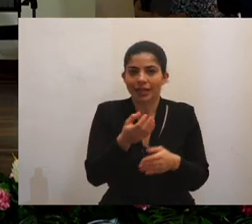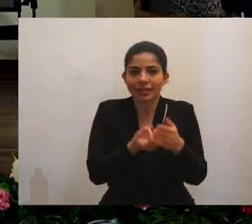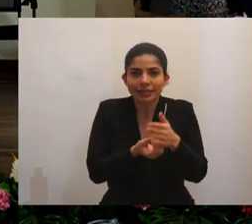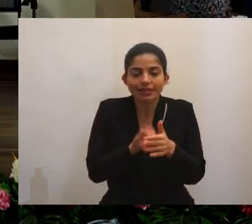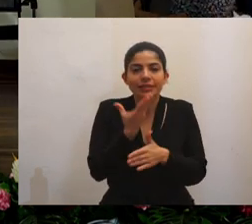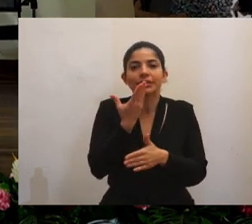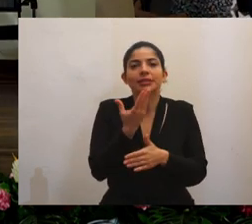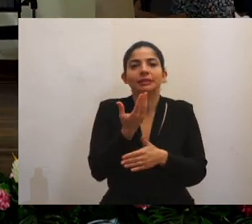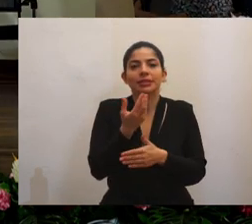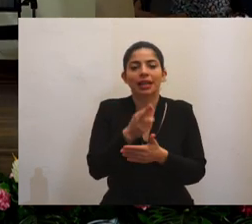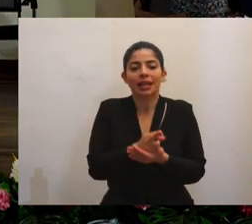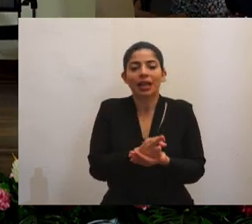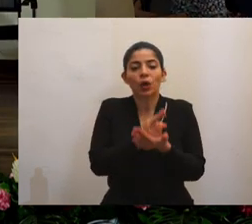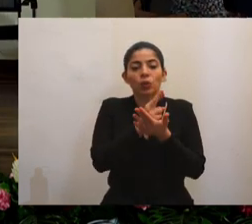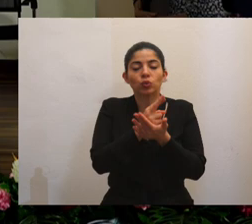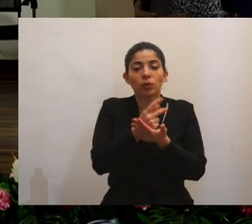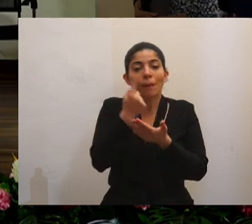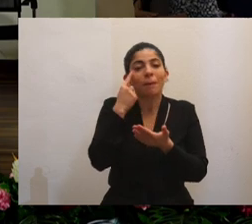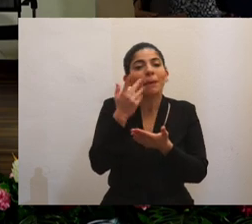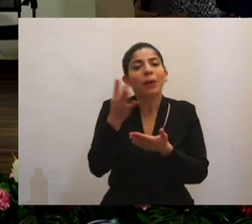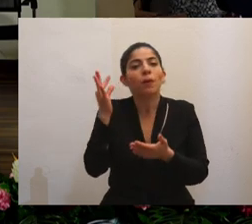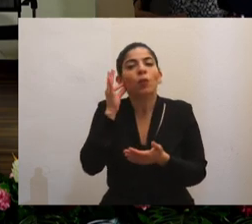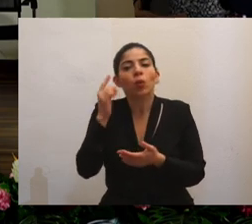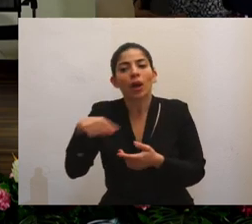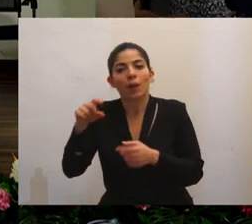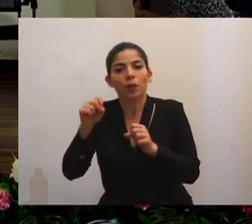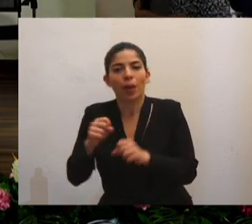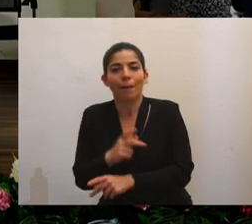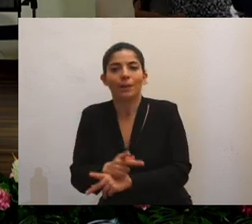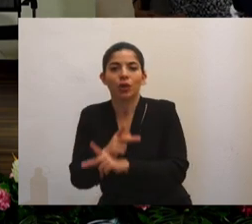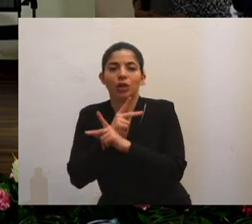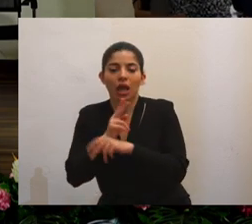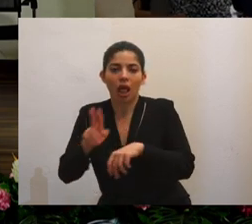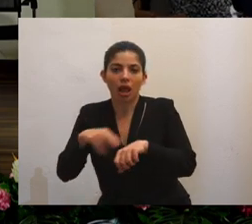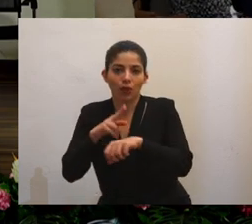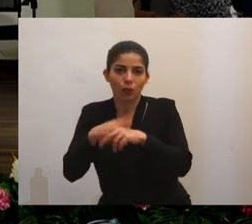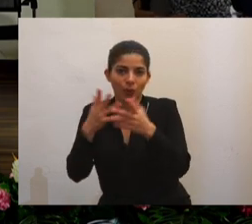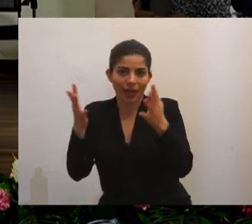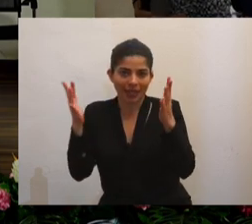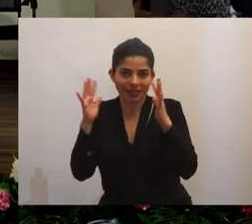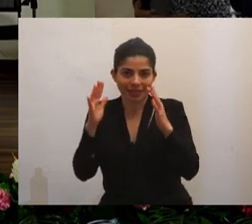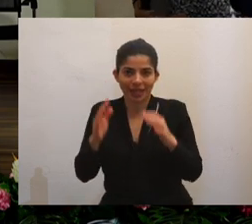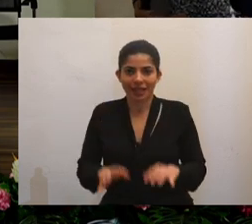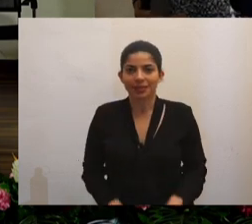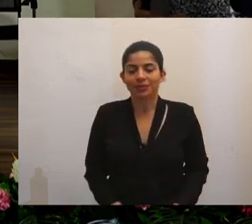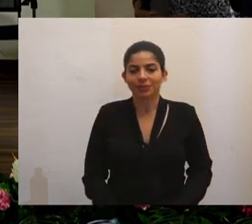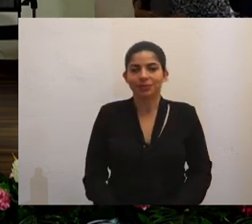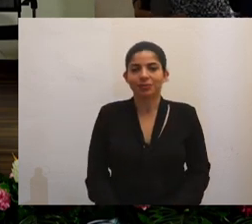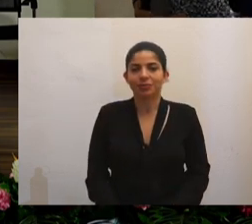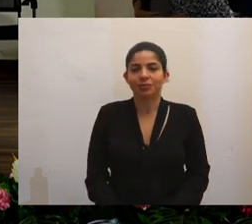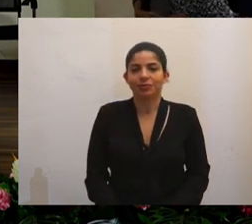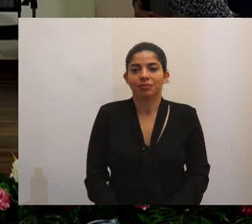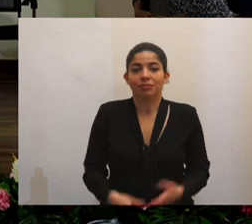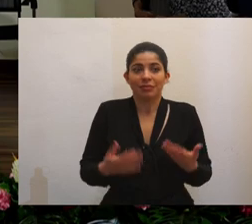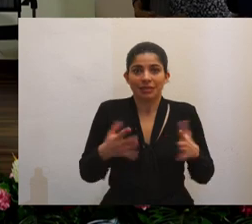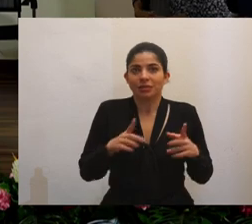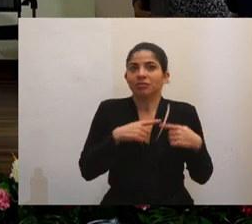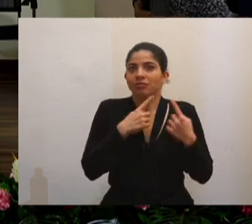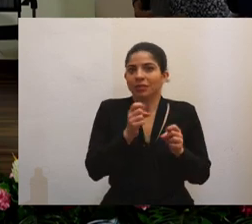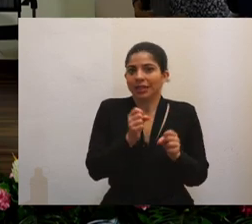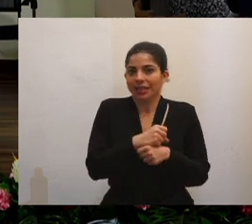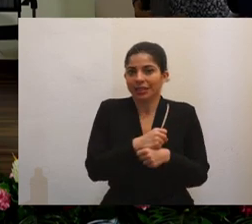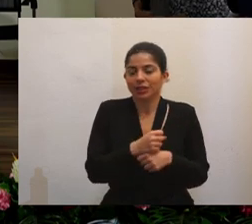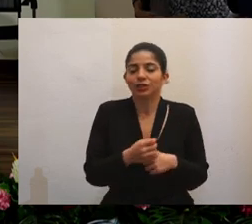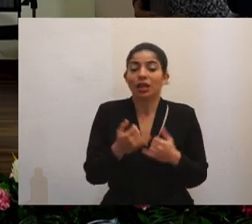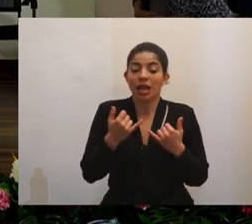generación de recursos para que las mujeres protejan nuestra naturaleza, que milenariamente ya lo han hecho y esta vez